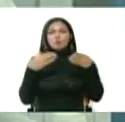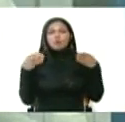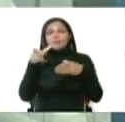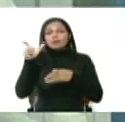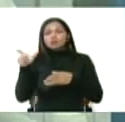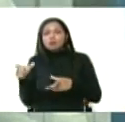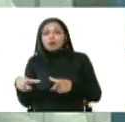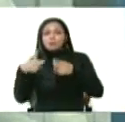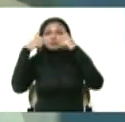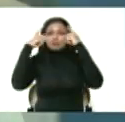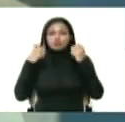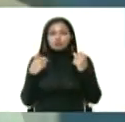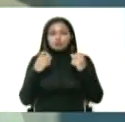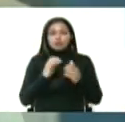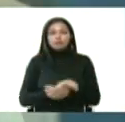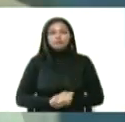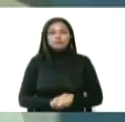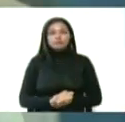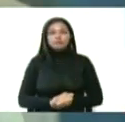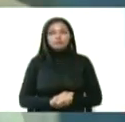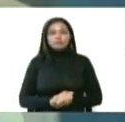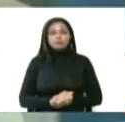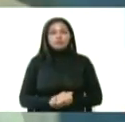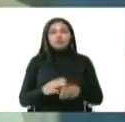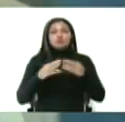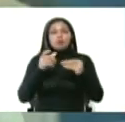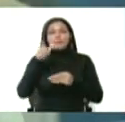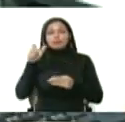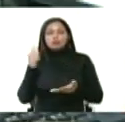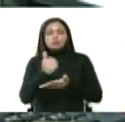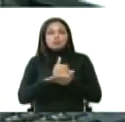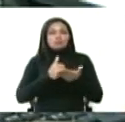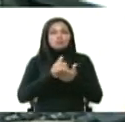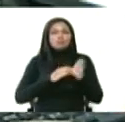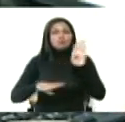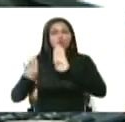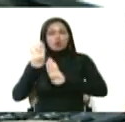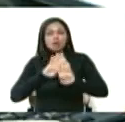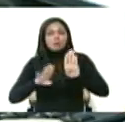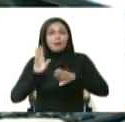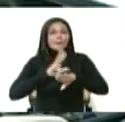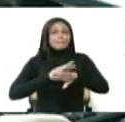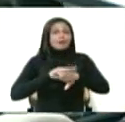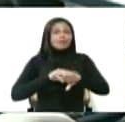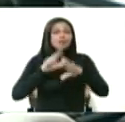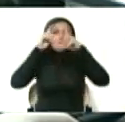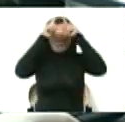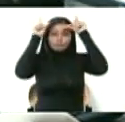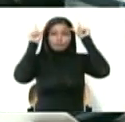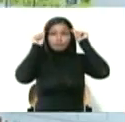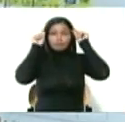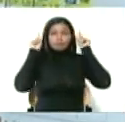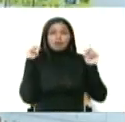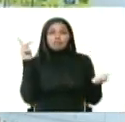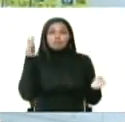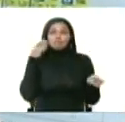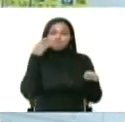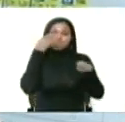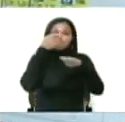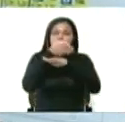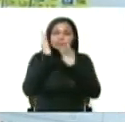microbiólogos de especialidad de base farmacéuticos, bioanalistas, médicos, enfermeras, que están